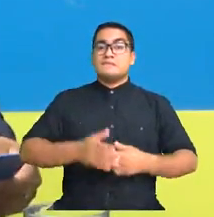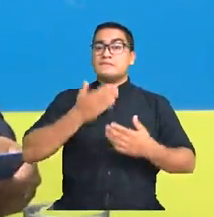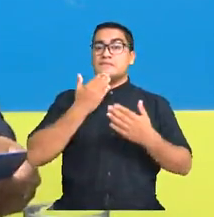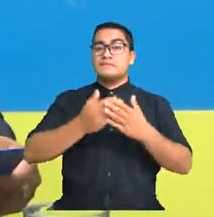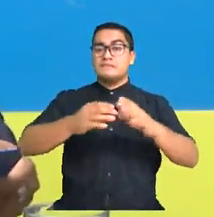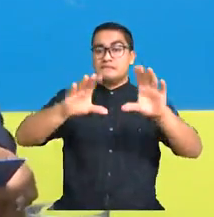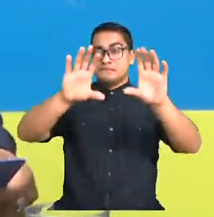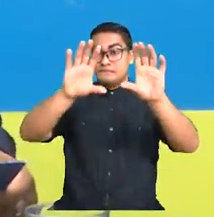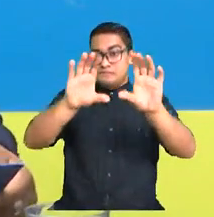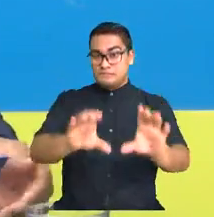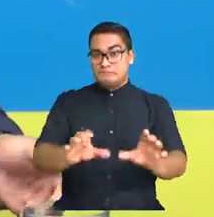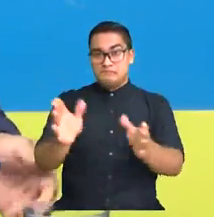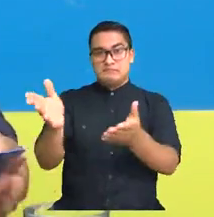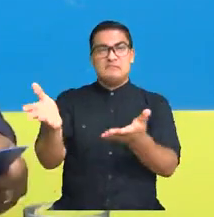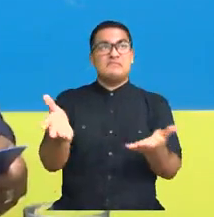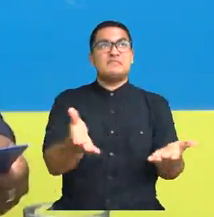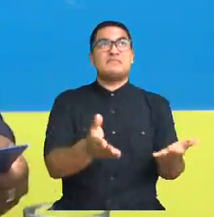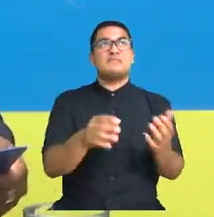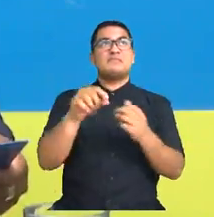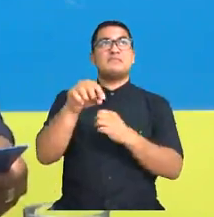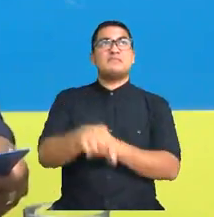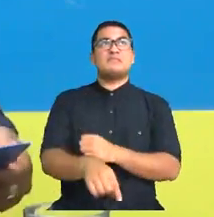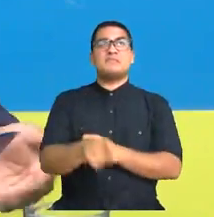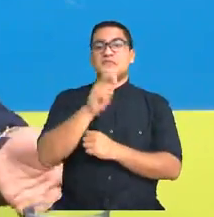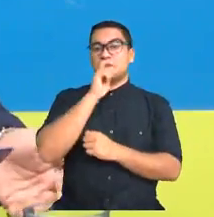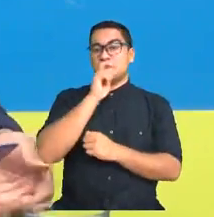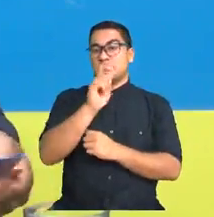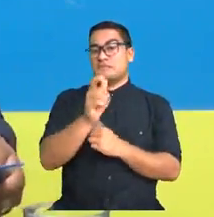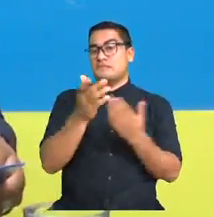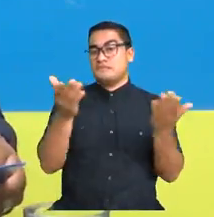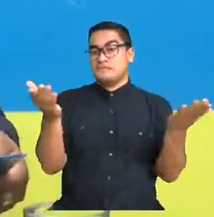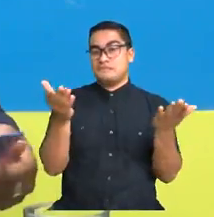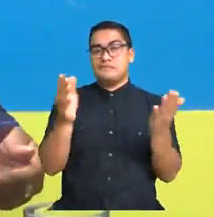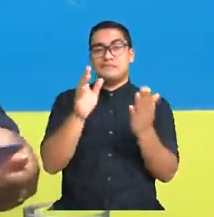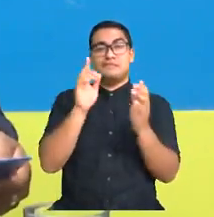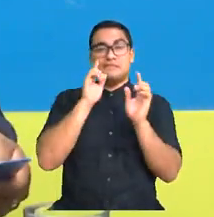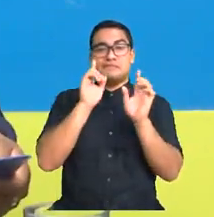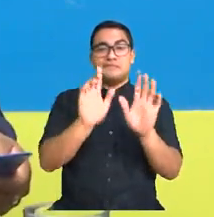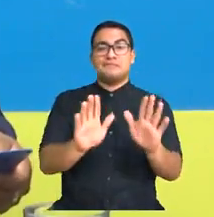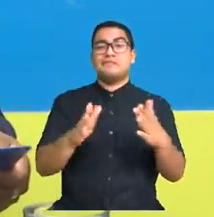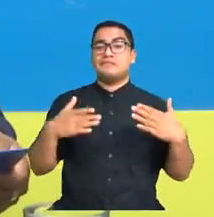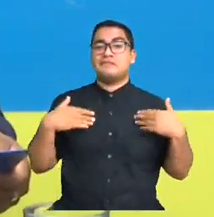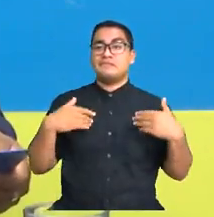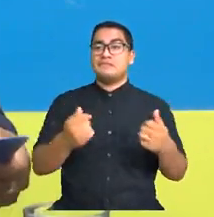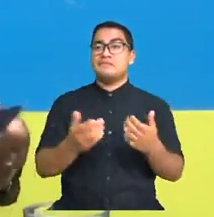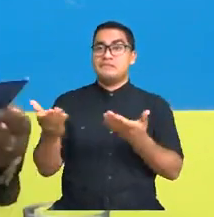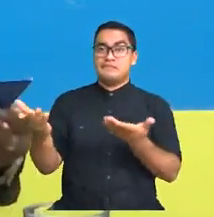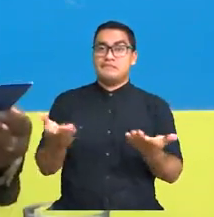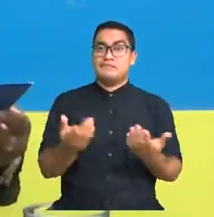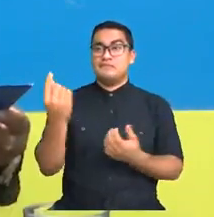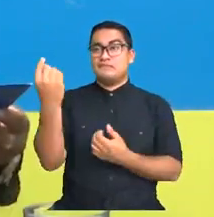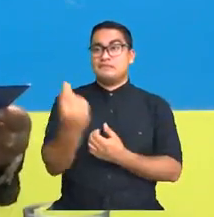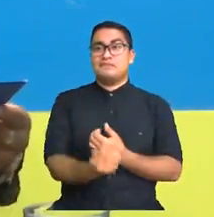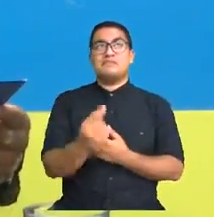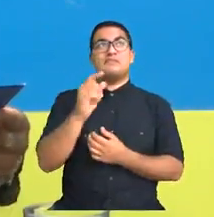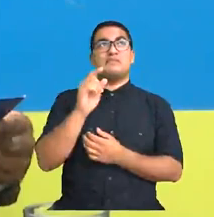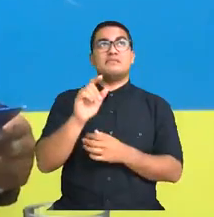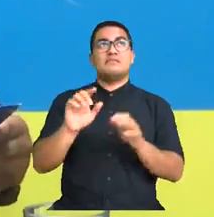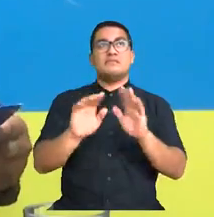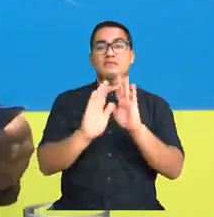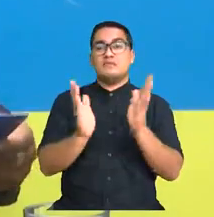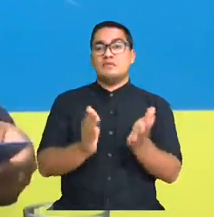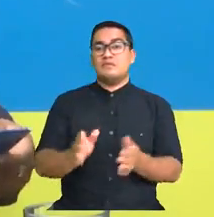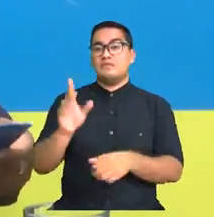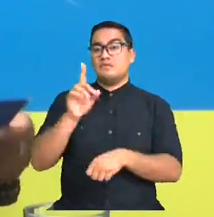buenas tardes, bienvenidos y bienvenidas a una edición más de su gustado programa Prevenir es Salud. En esta ocasión me acompaña la doctora Scarlett